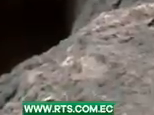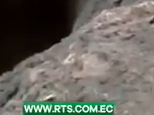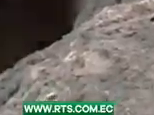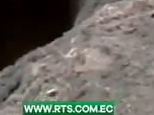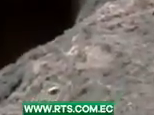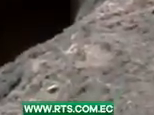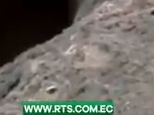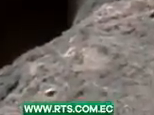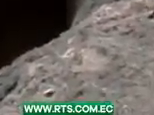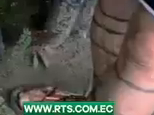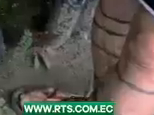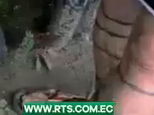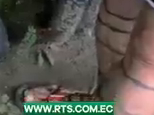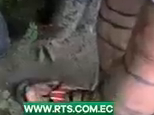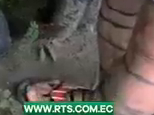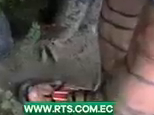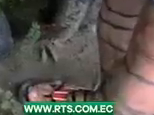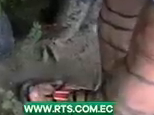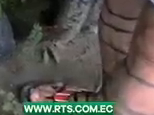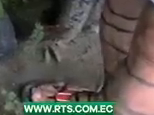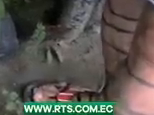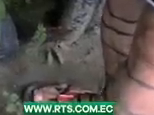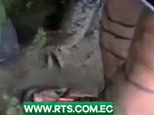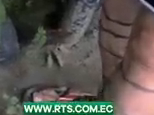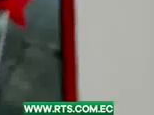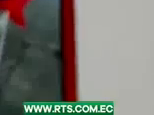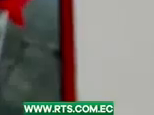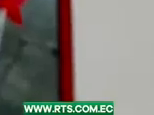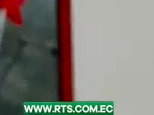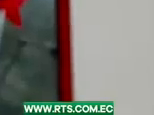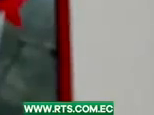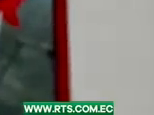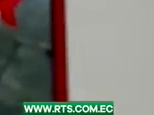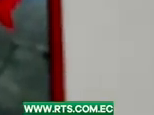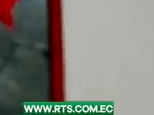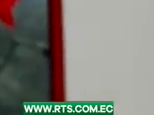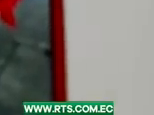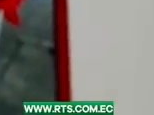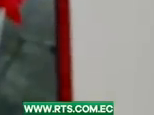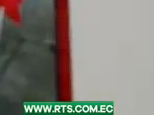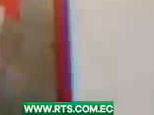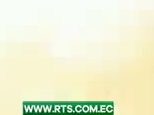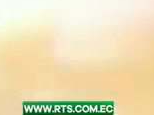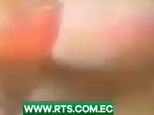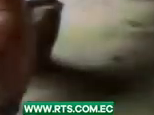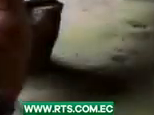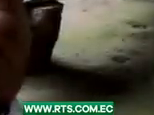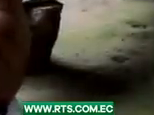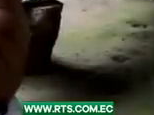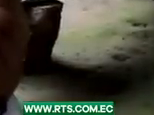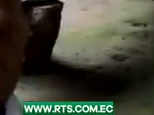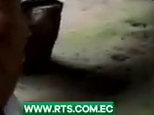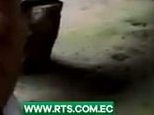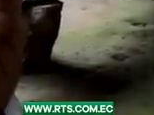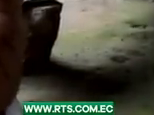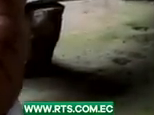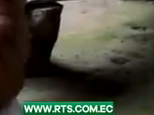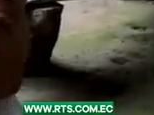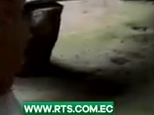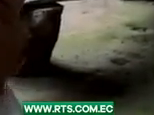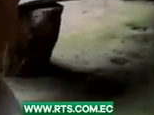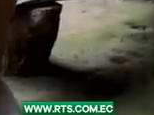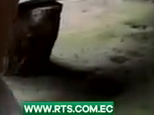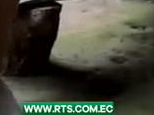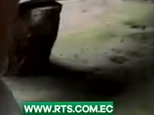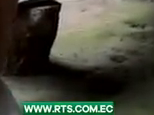poné sáchila, ha plasmado sus conocimientos sobre las plantas usadas por su cultura en este libro. Está el nombre científico, ahorita no lo doy,